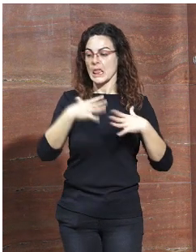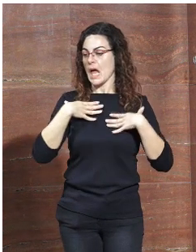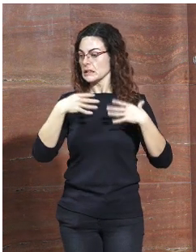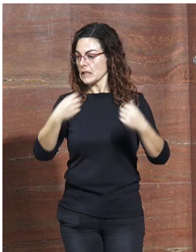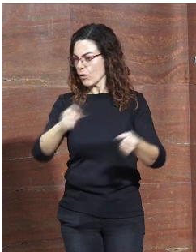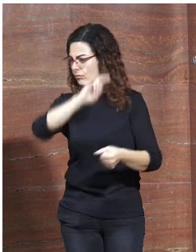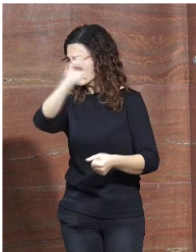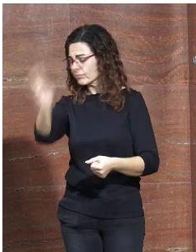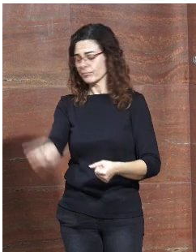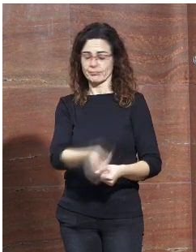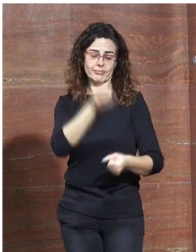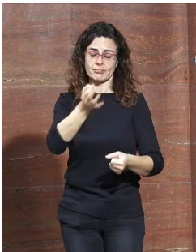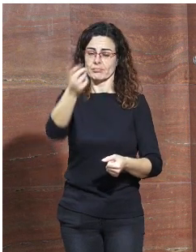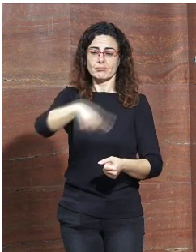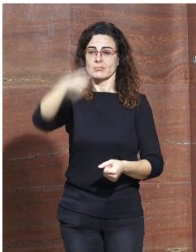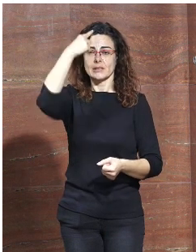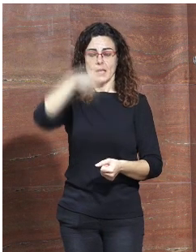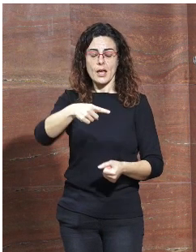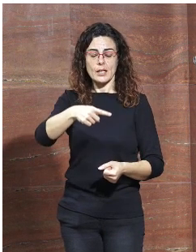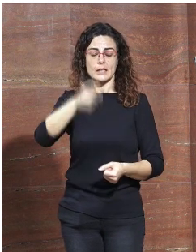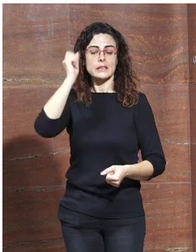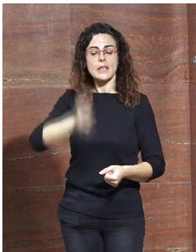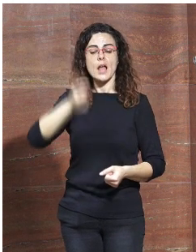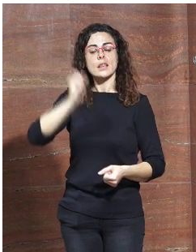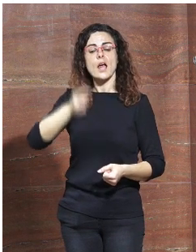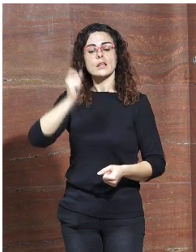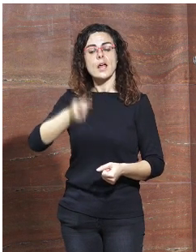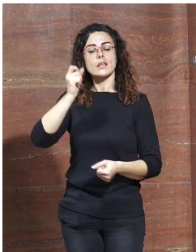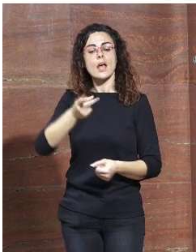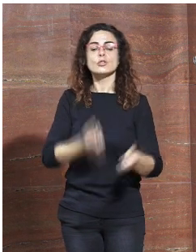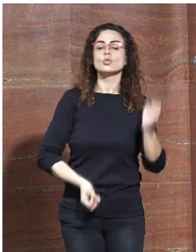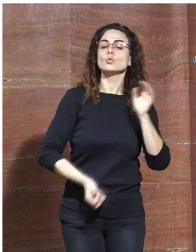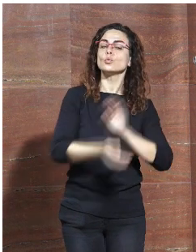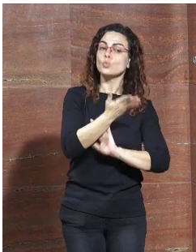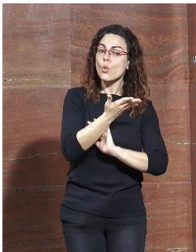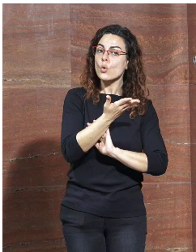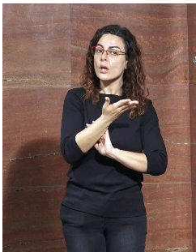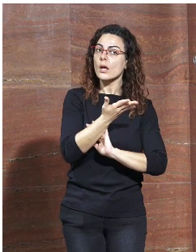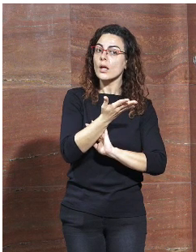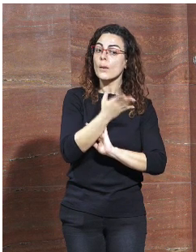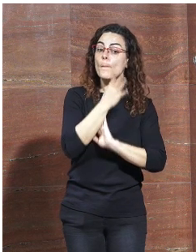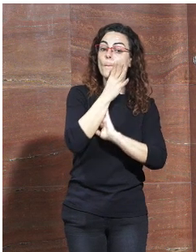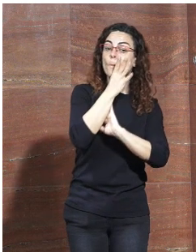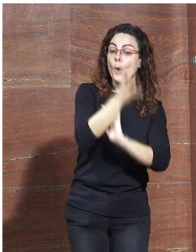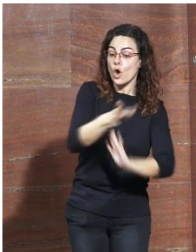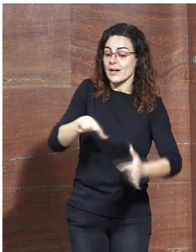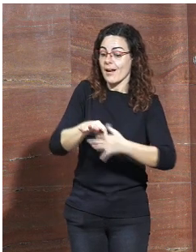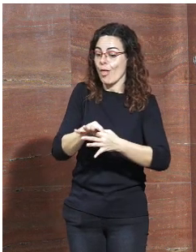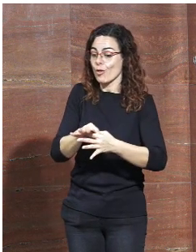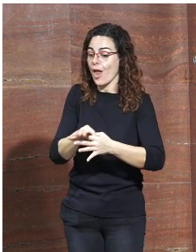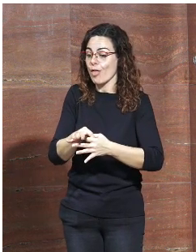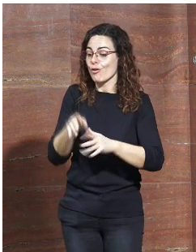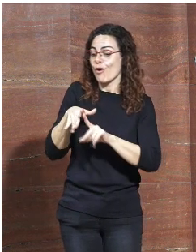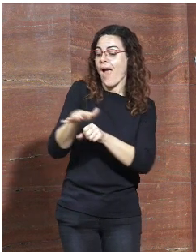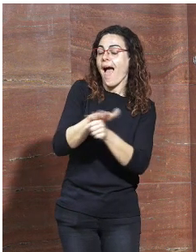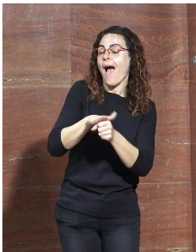como os podéis imaginar, se han proyectado, se han concebido desde y por lo masculino,